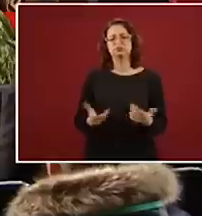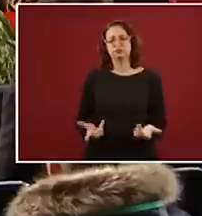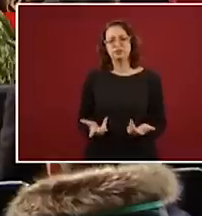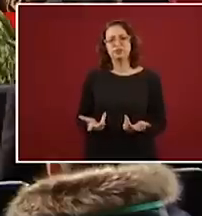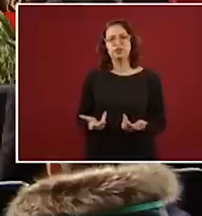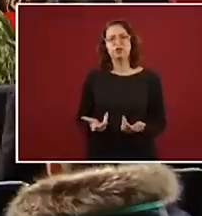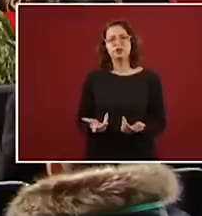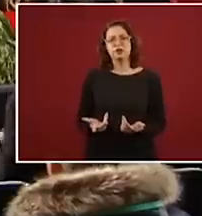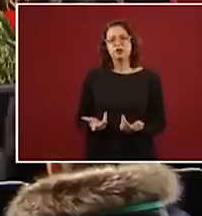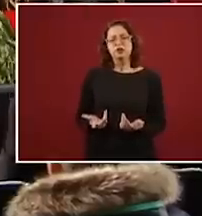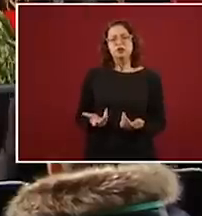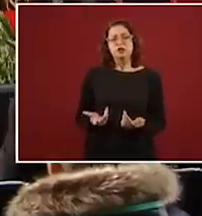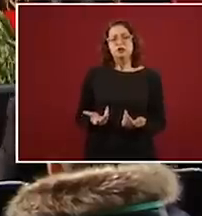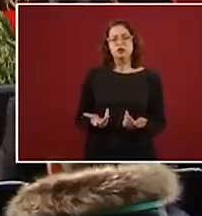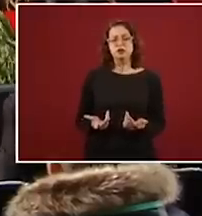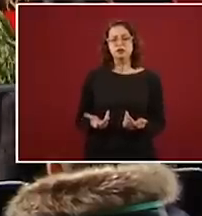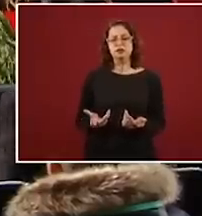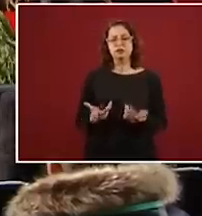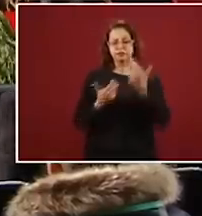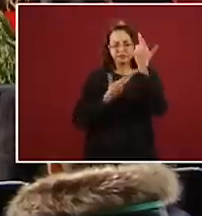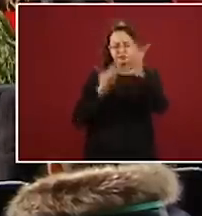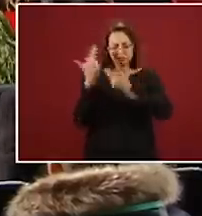la bitácora